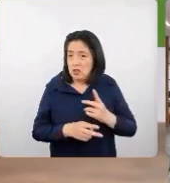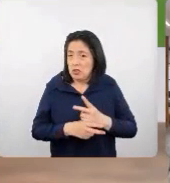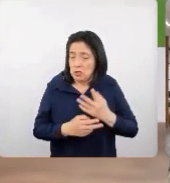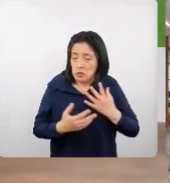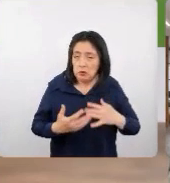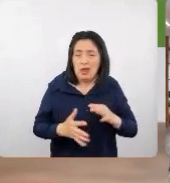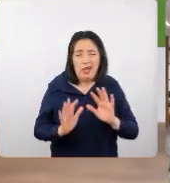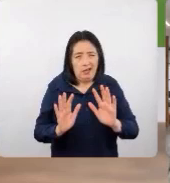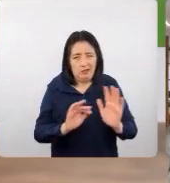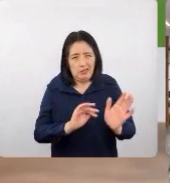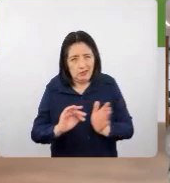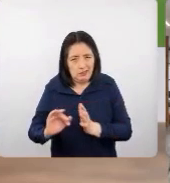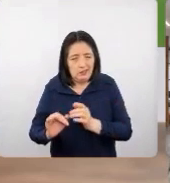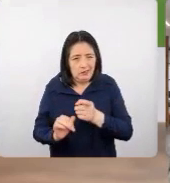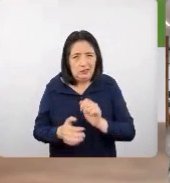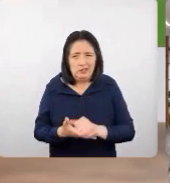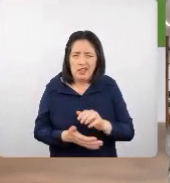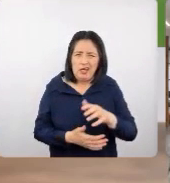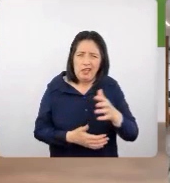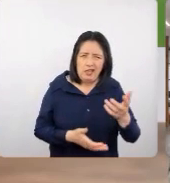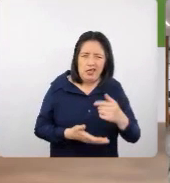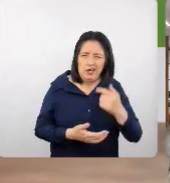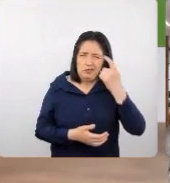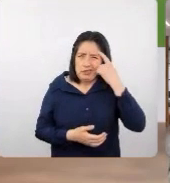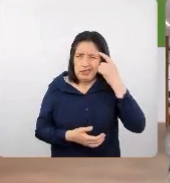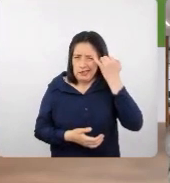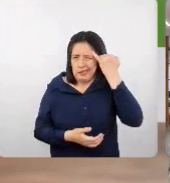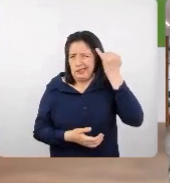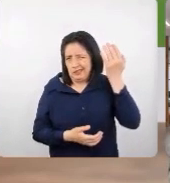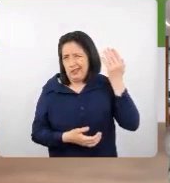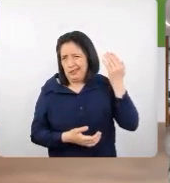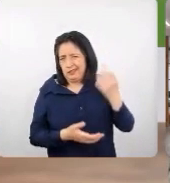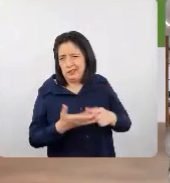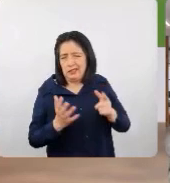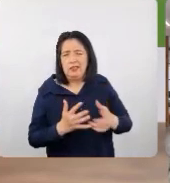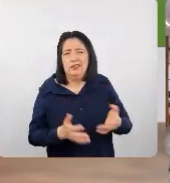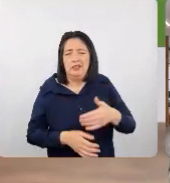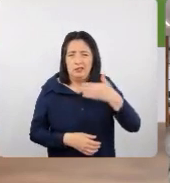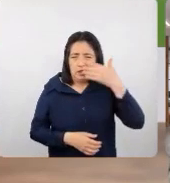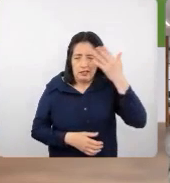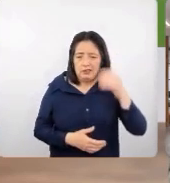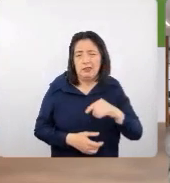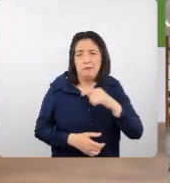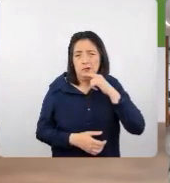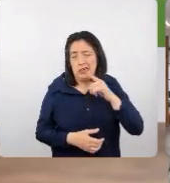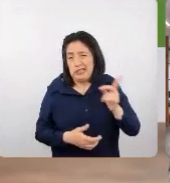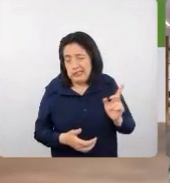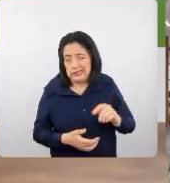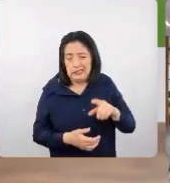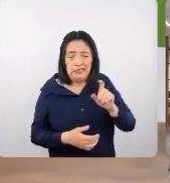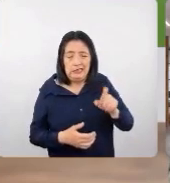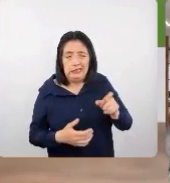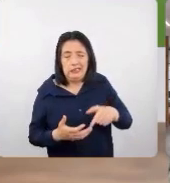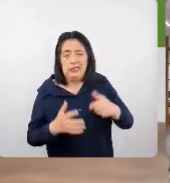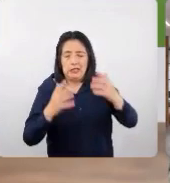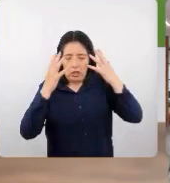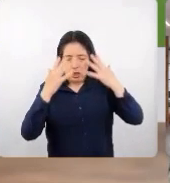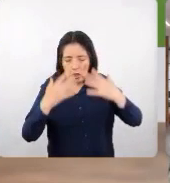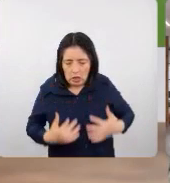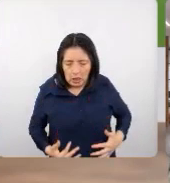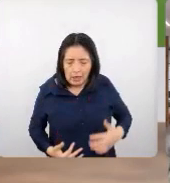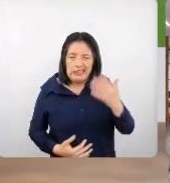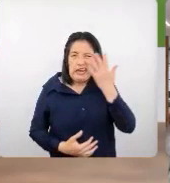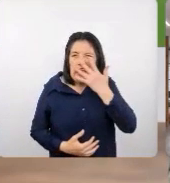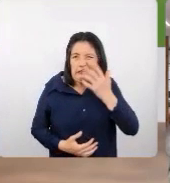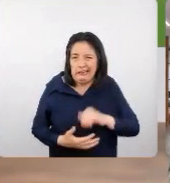aquí hago un paréntesis porque también siempre existe una preconcepción con respecto al mundo árabe a que las mujeres tienen que estar vestidas con la túnica negra